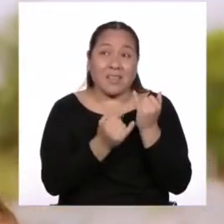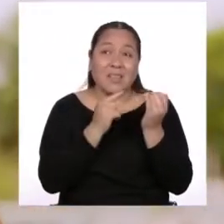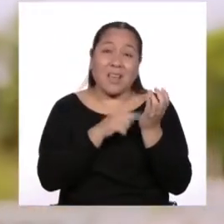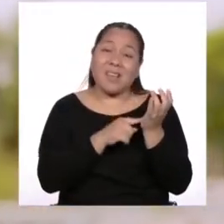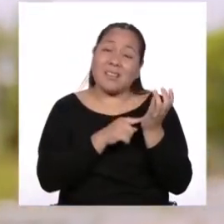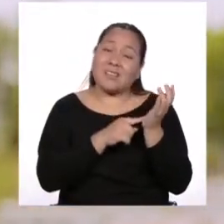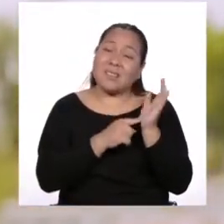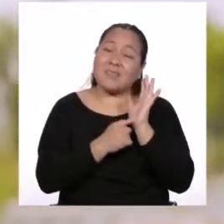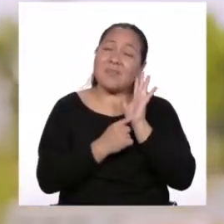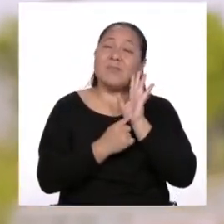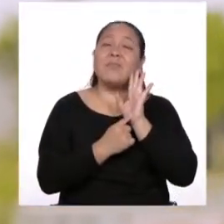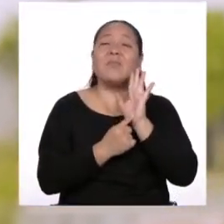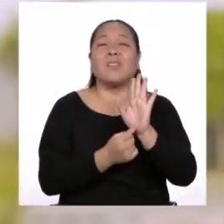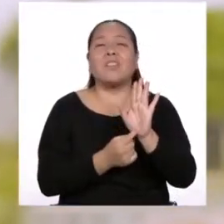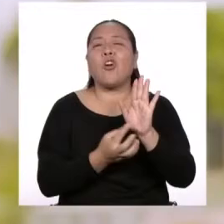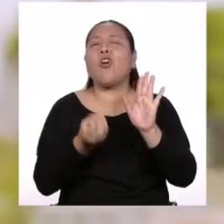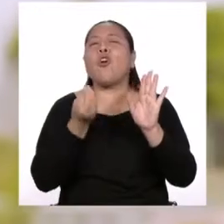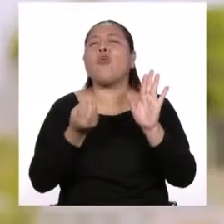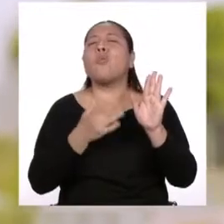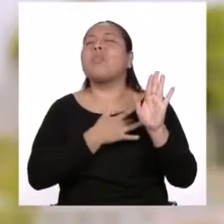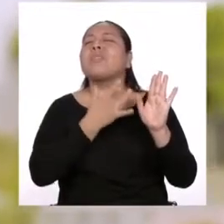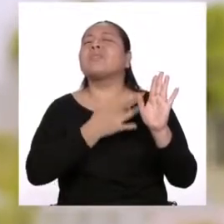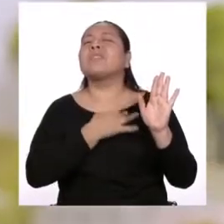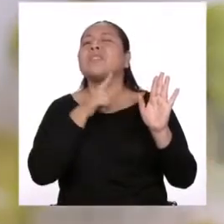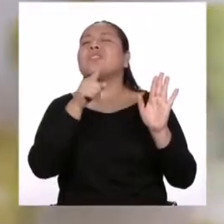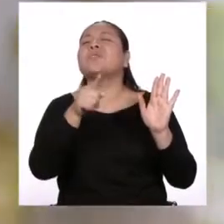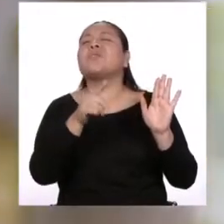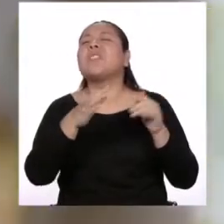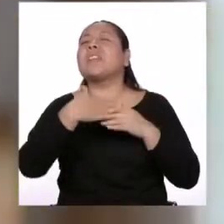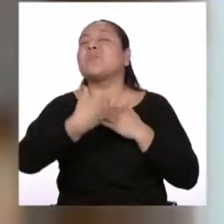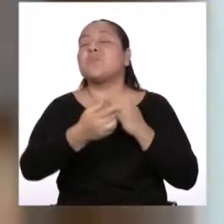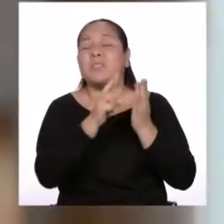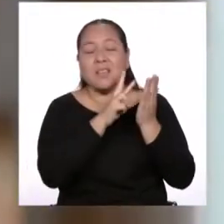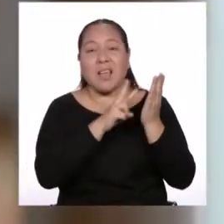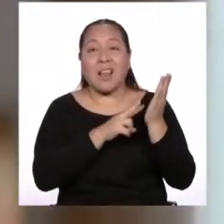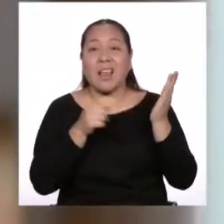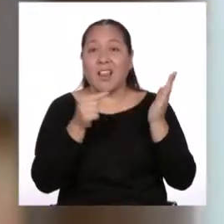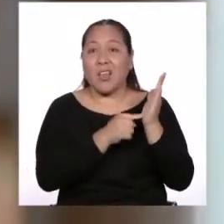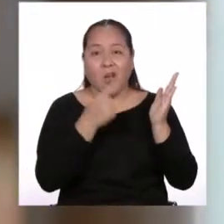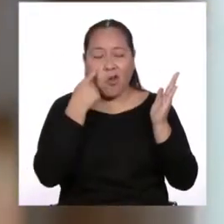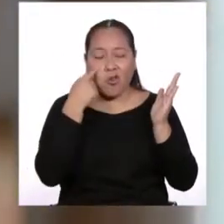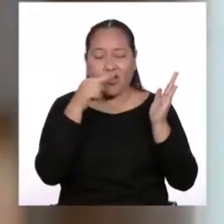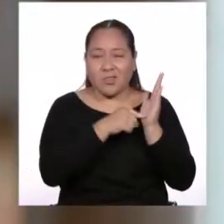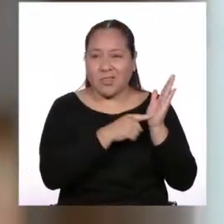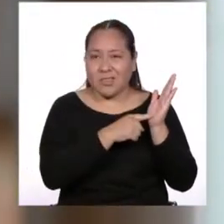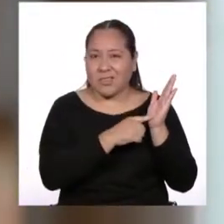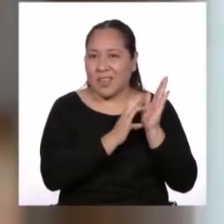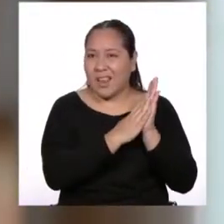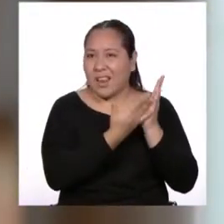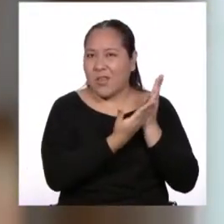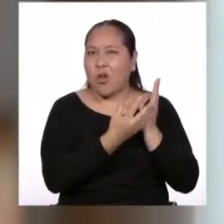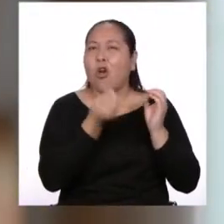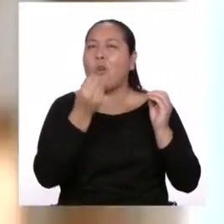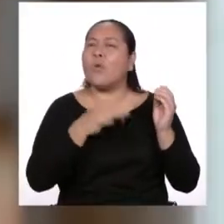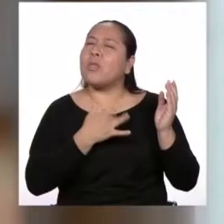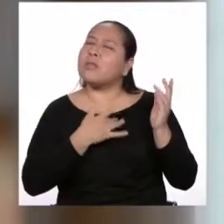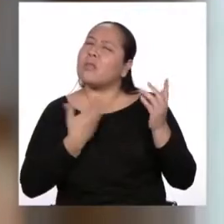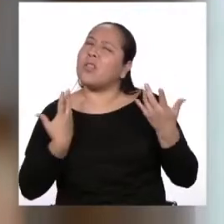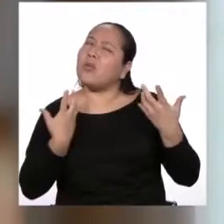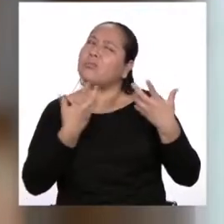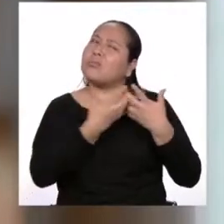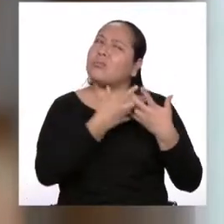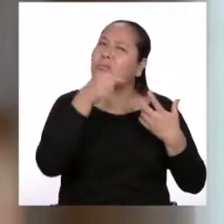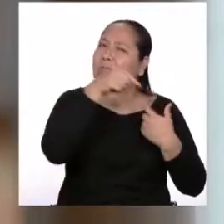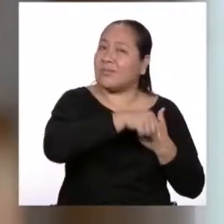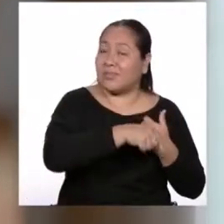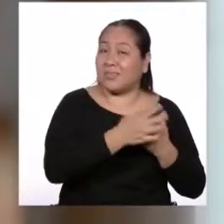finalmente tiene que hacer, es cómo te ves tú a partir de ese momento en que conoces esta obra, ¿no? Cómo te reconoces tú en ella, haciendo el viaje